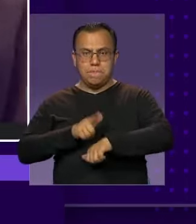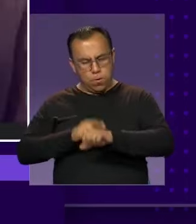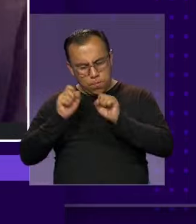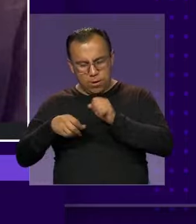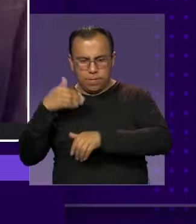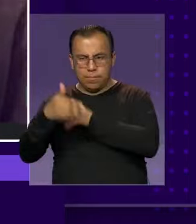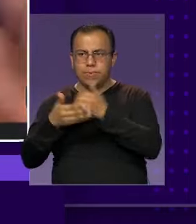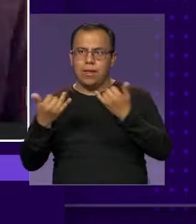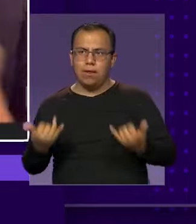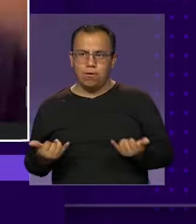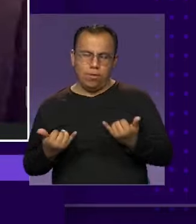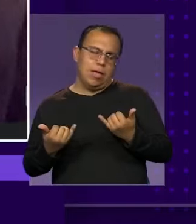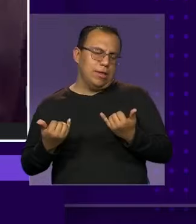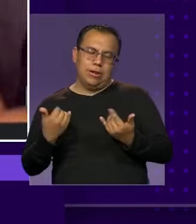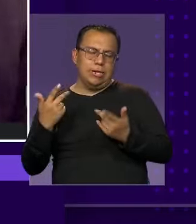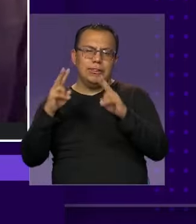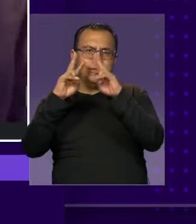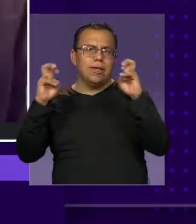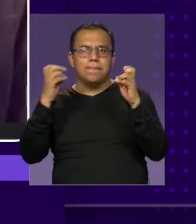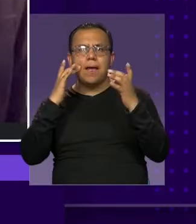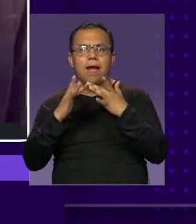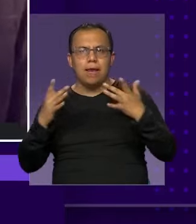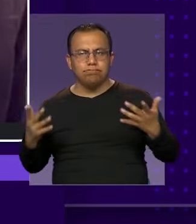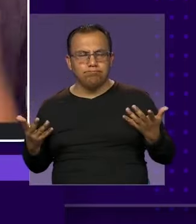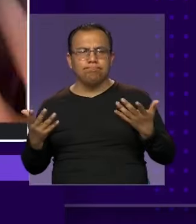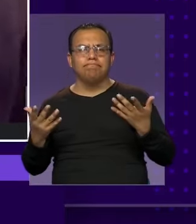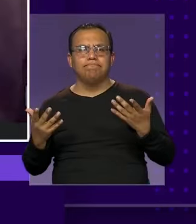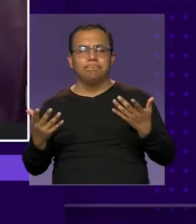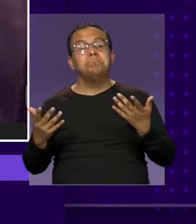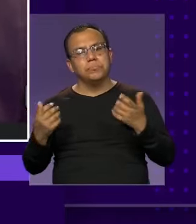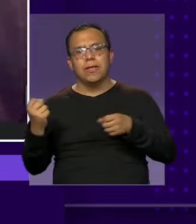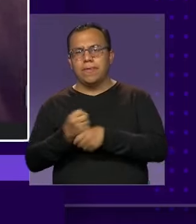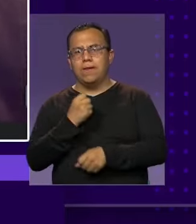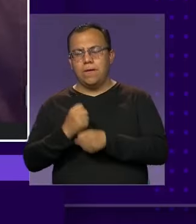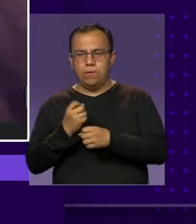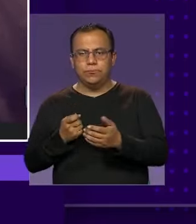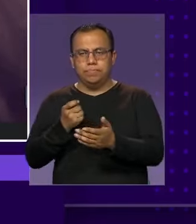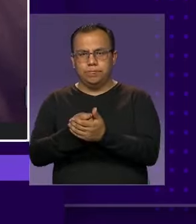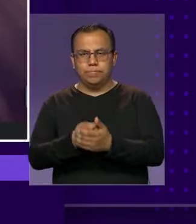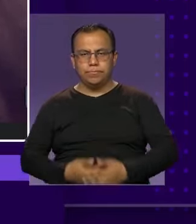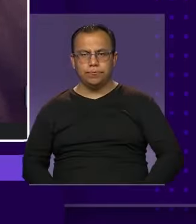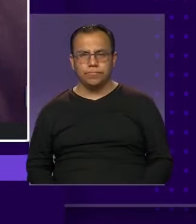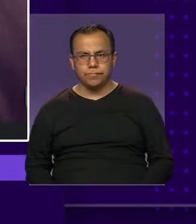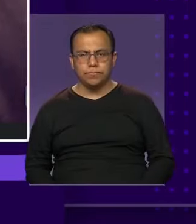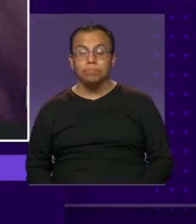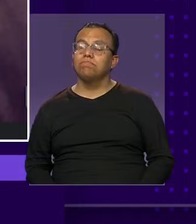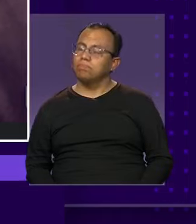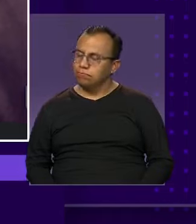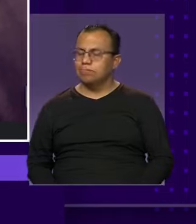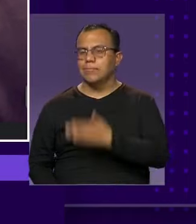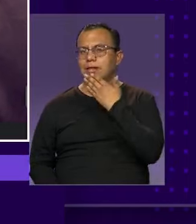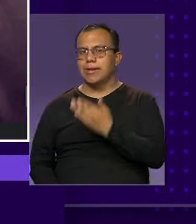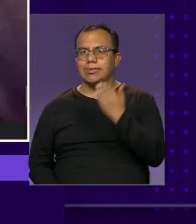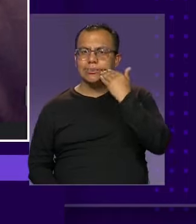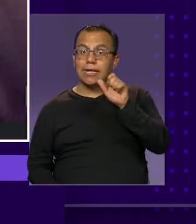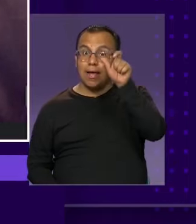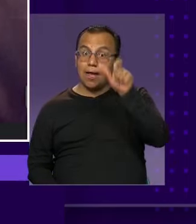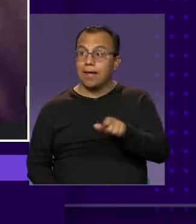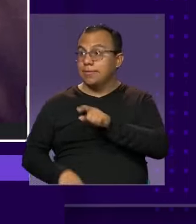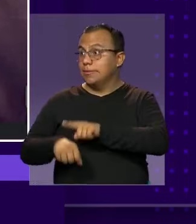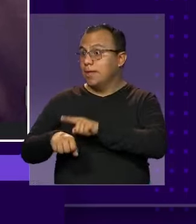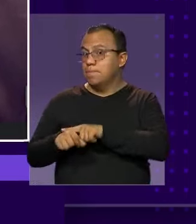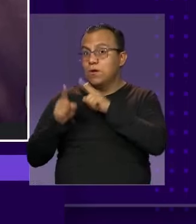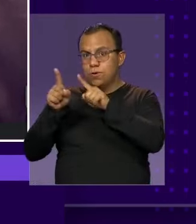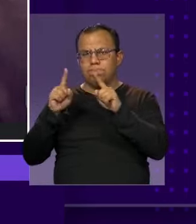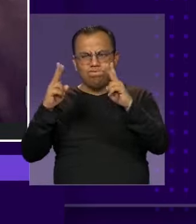poderlo tomar en temas de trabajos remunerados. Valentina, le agradecemos mucho por su tiempo y también por